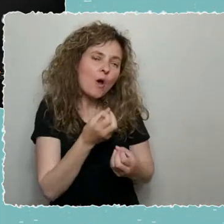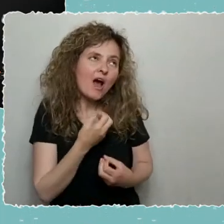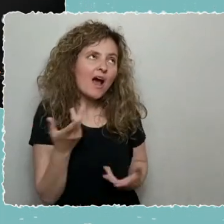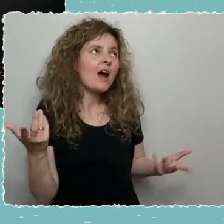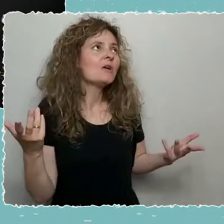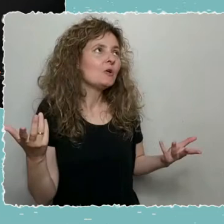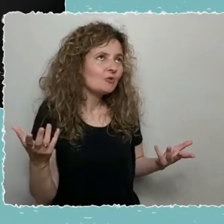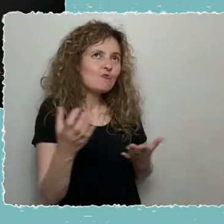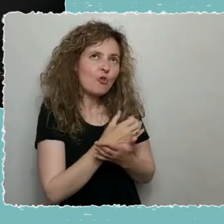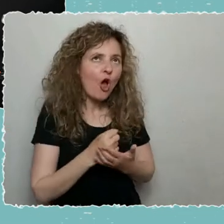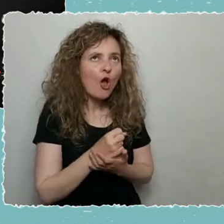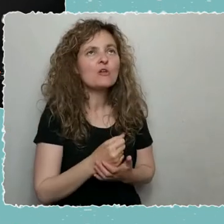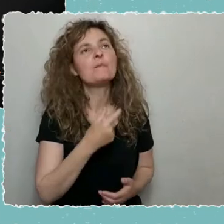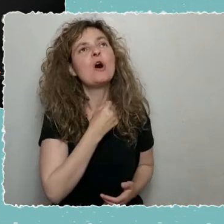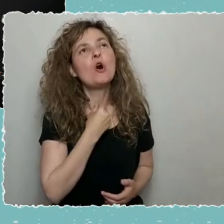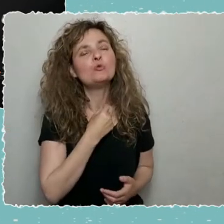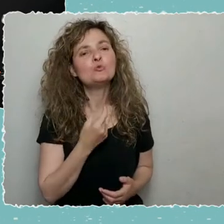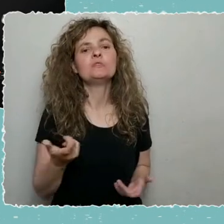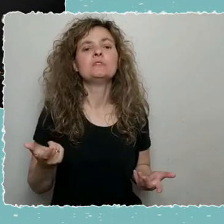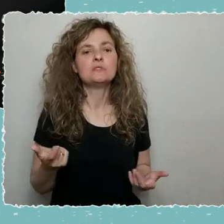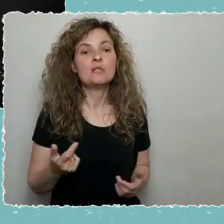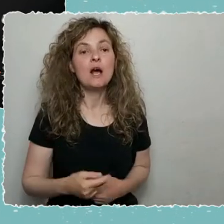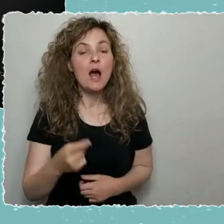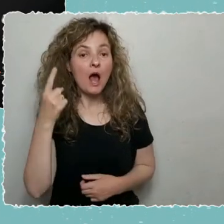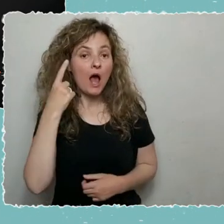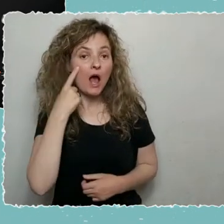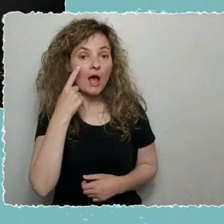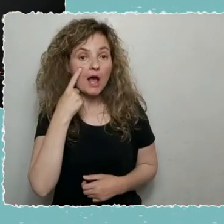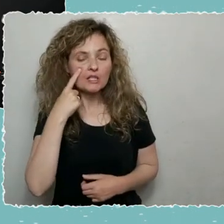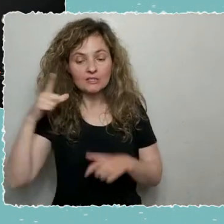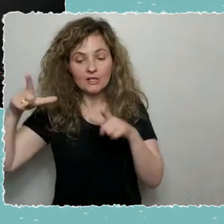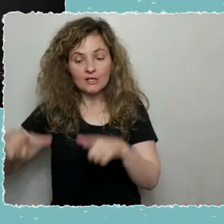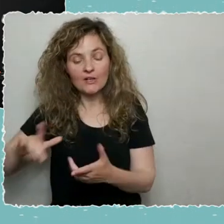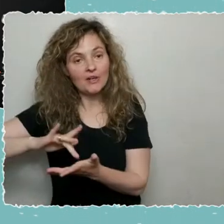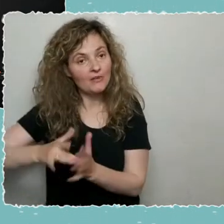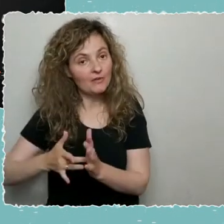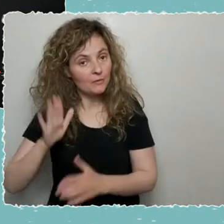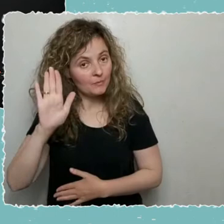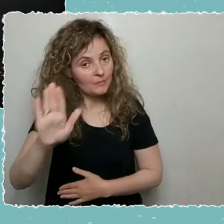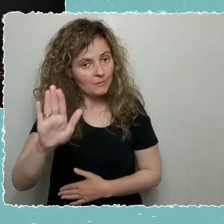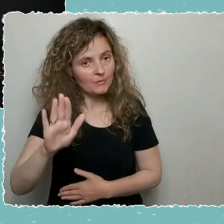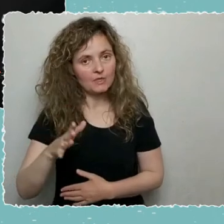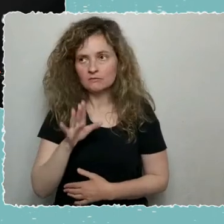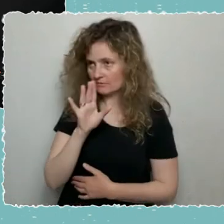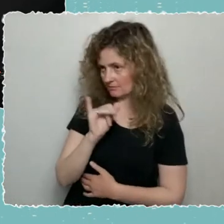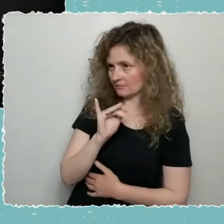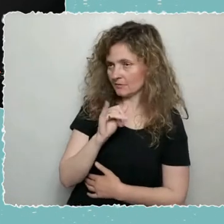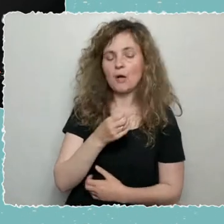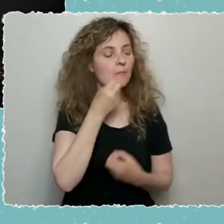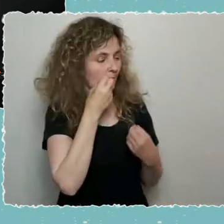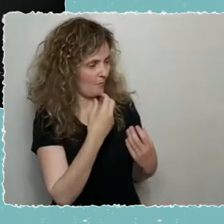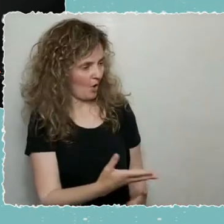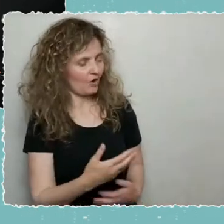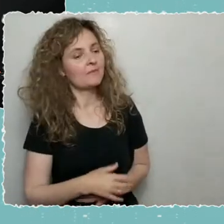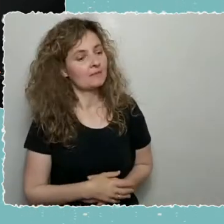todo. Tamén me gusta moito aquel que di: esta abeja é tua. Sí,